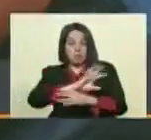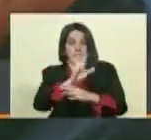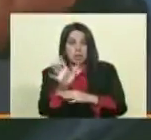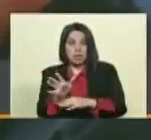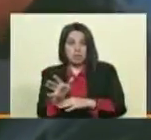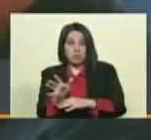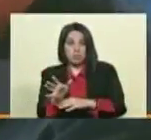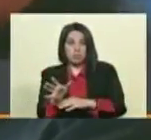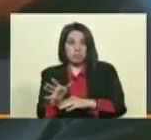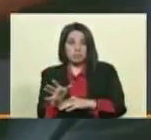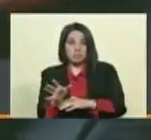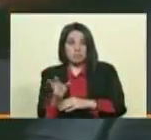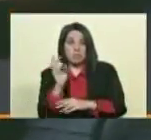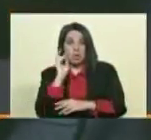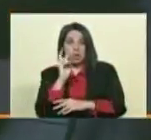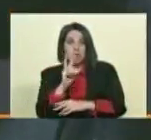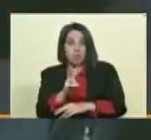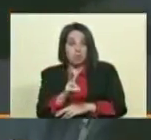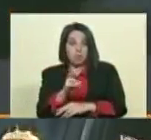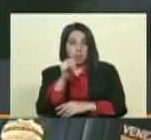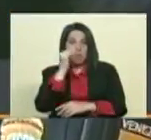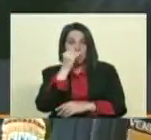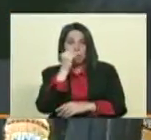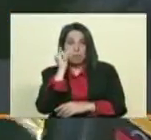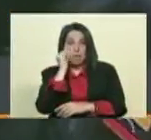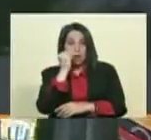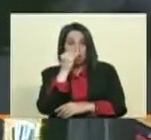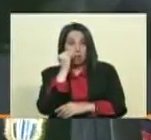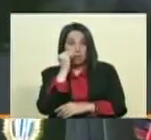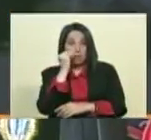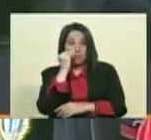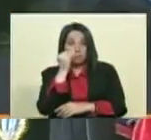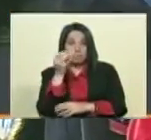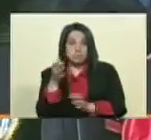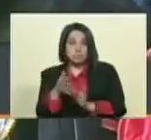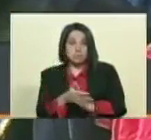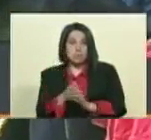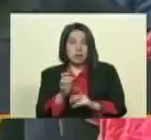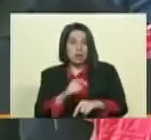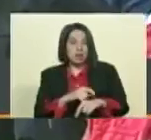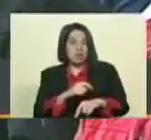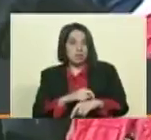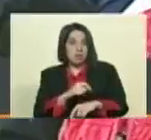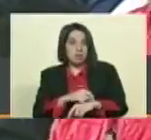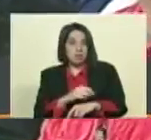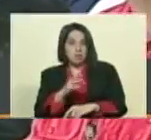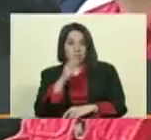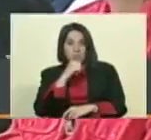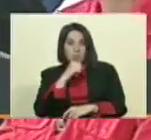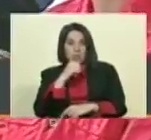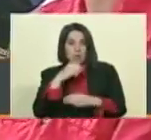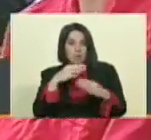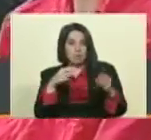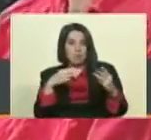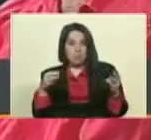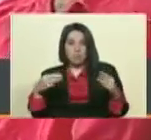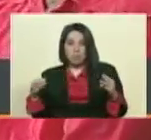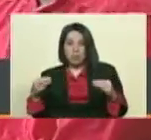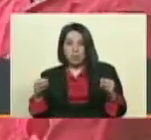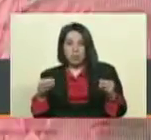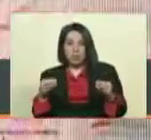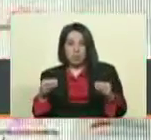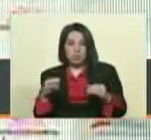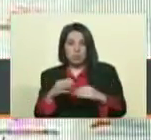Extraordinaria. Yo vi unos videos, voy a visitarla, pero en un momento en que no haya visita pública, para no saber, porque apenas